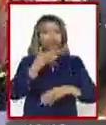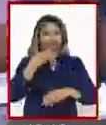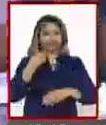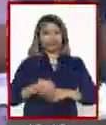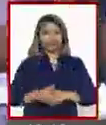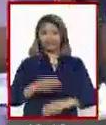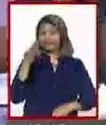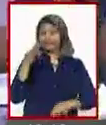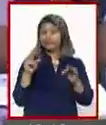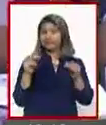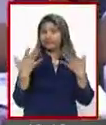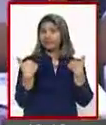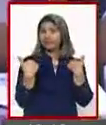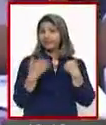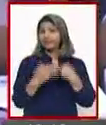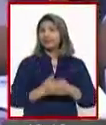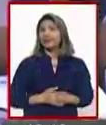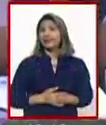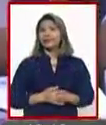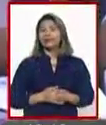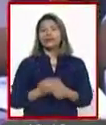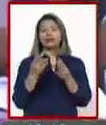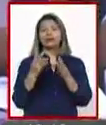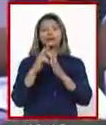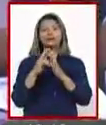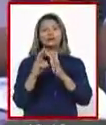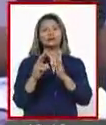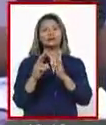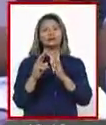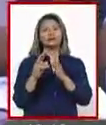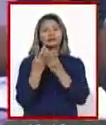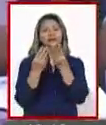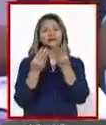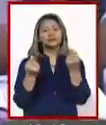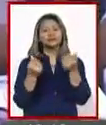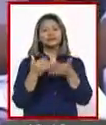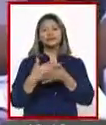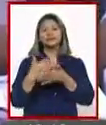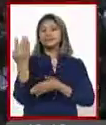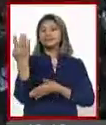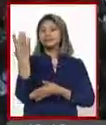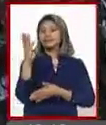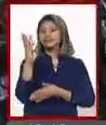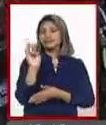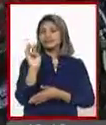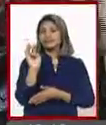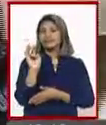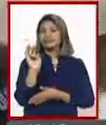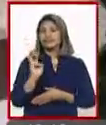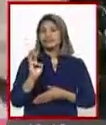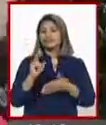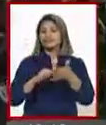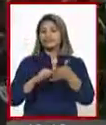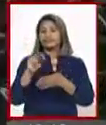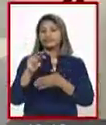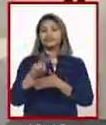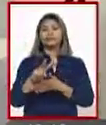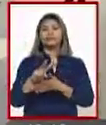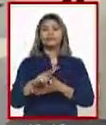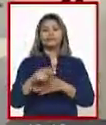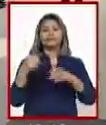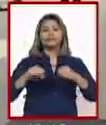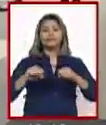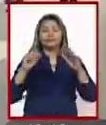Si no hay ninguna resolución o una solución el día 16 de este mes, entonces